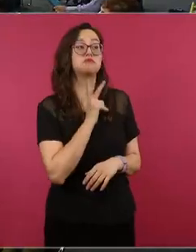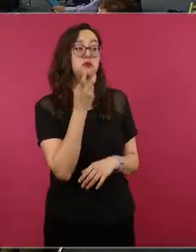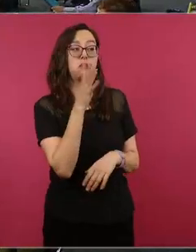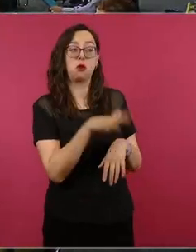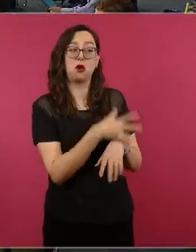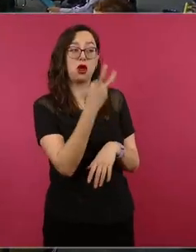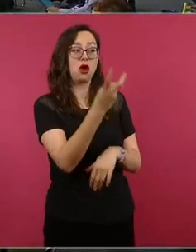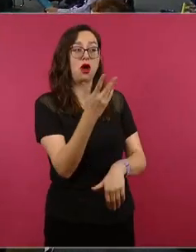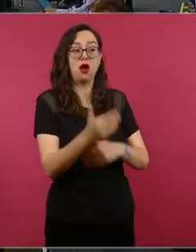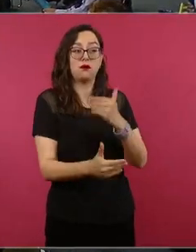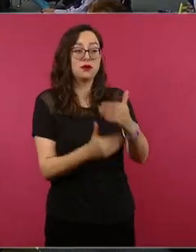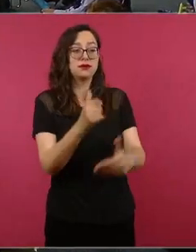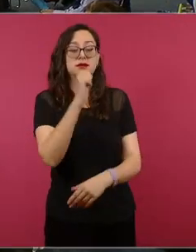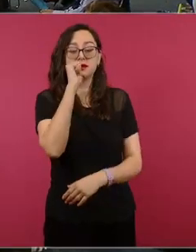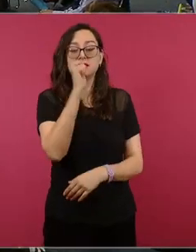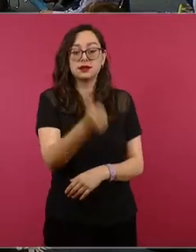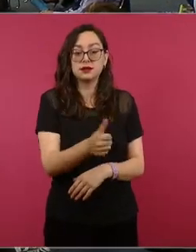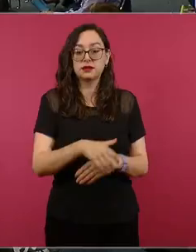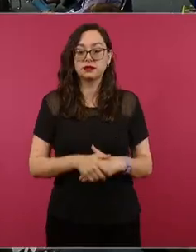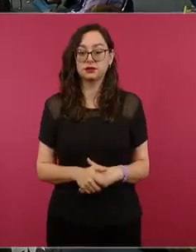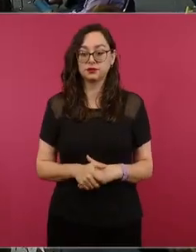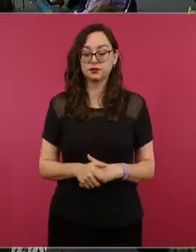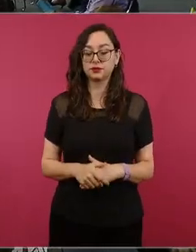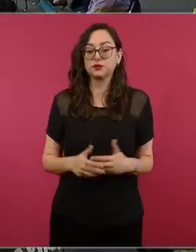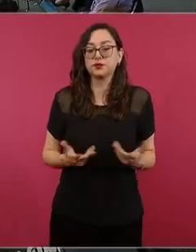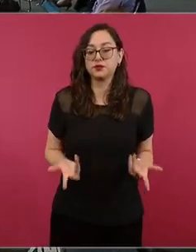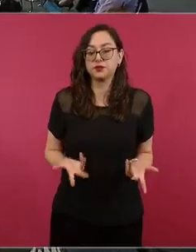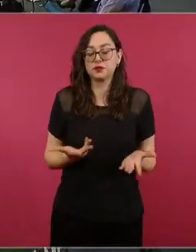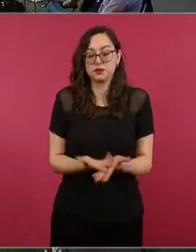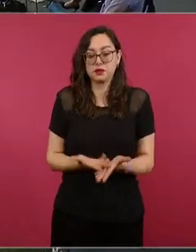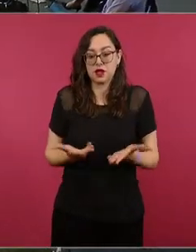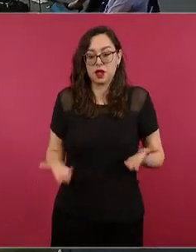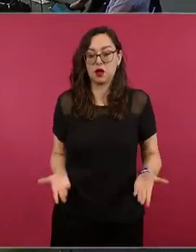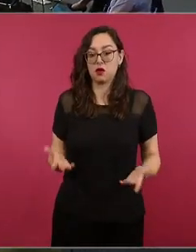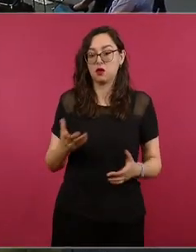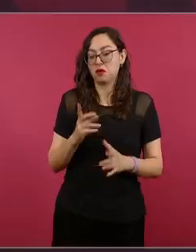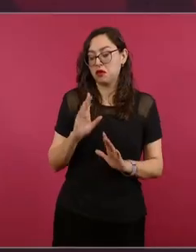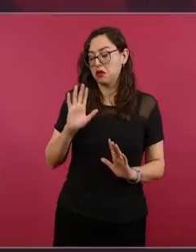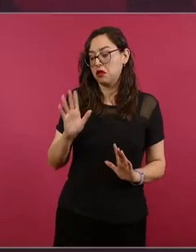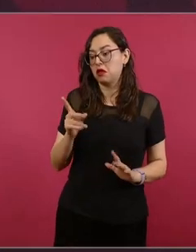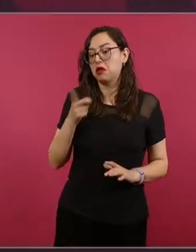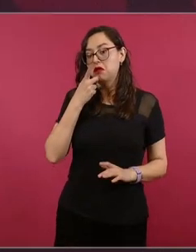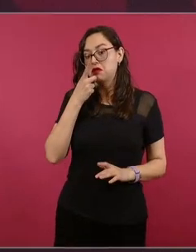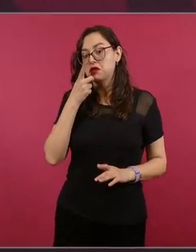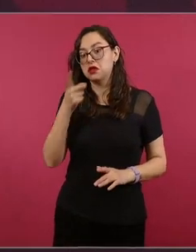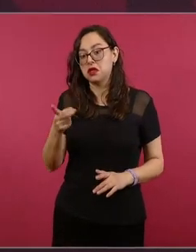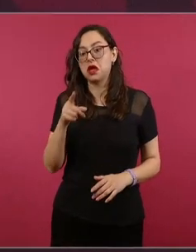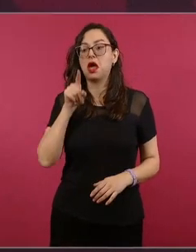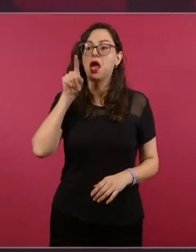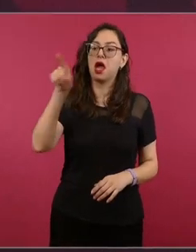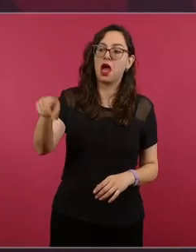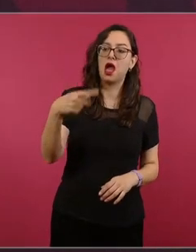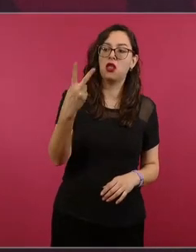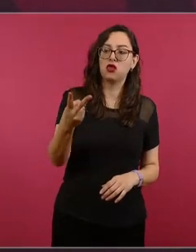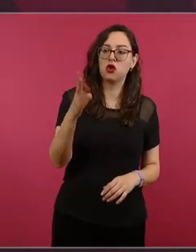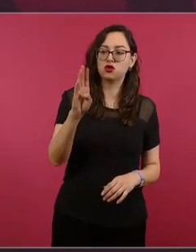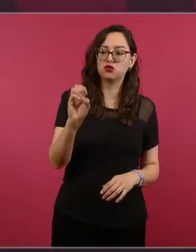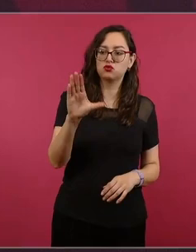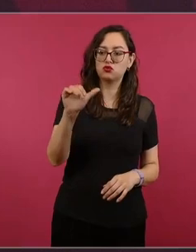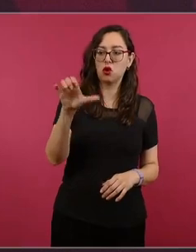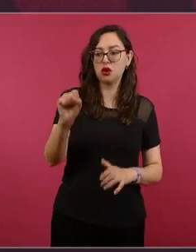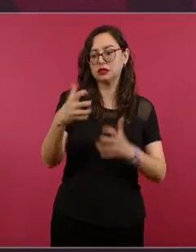Ahora dicen que la refinería de Dos Bocas, sí, está tardando,